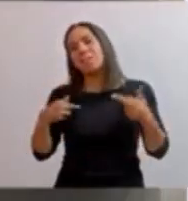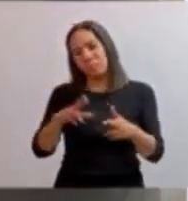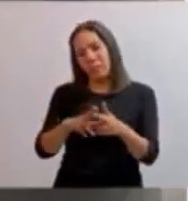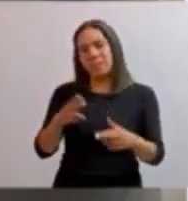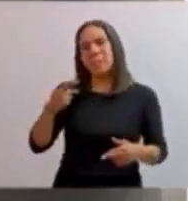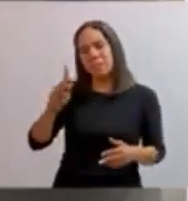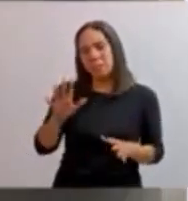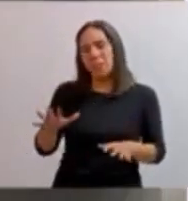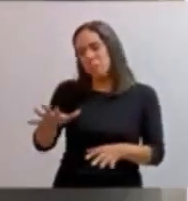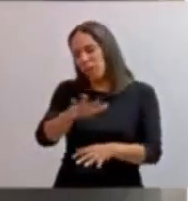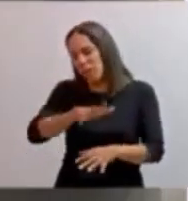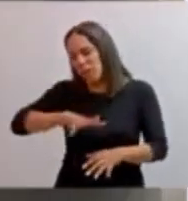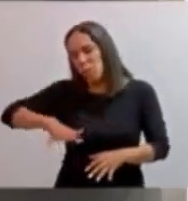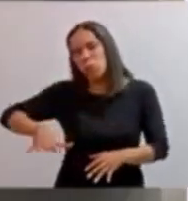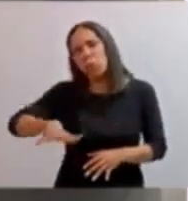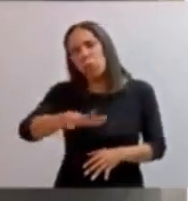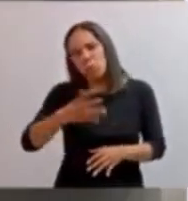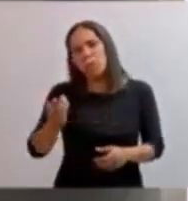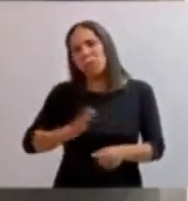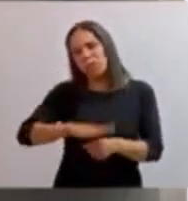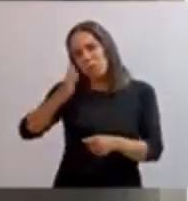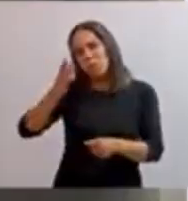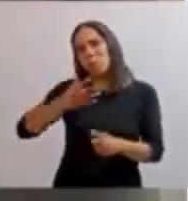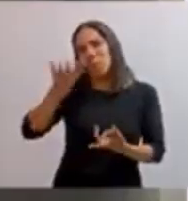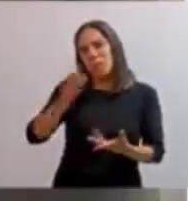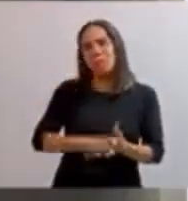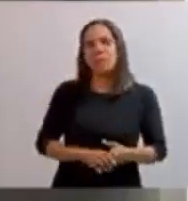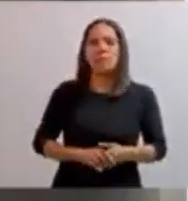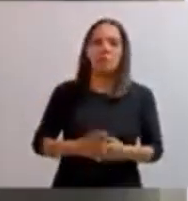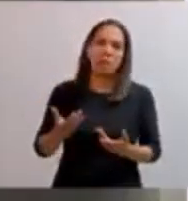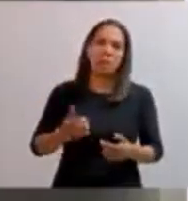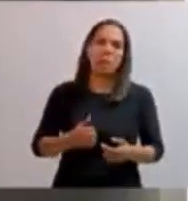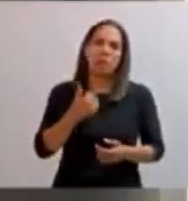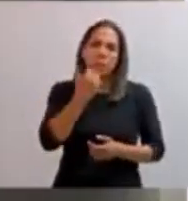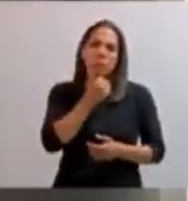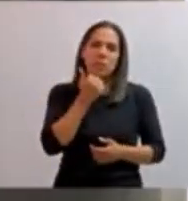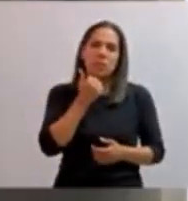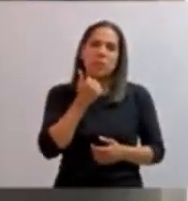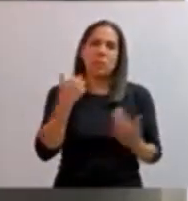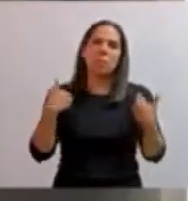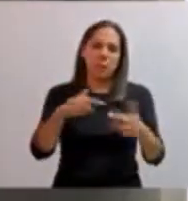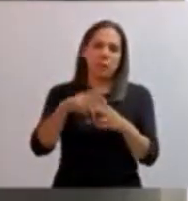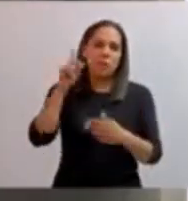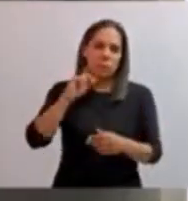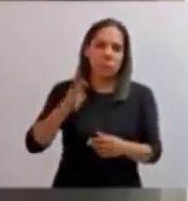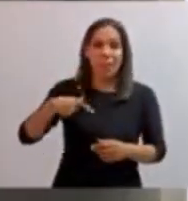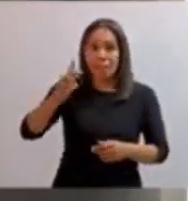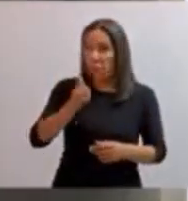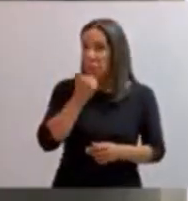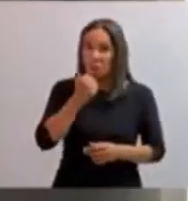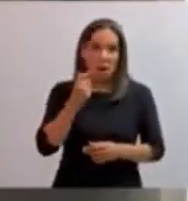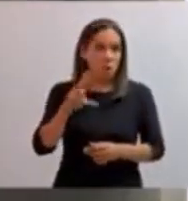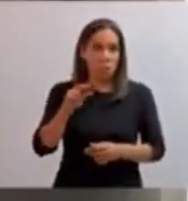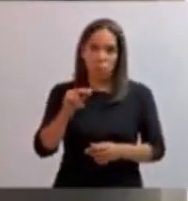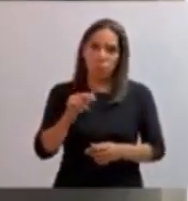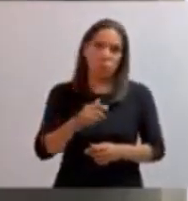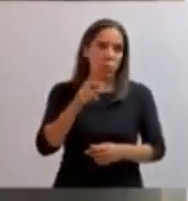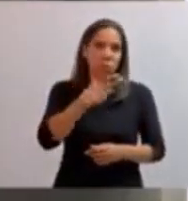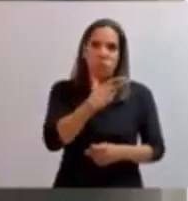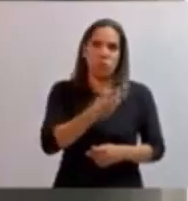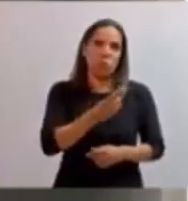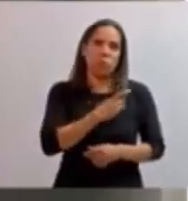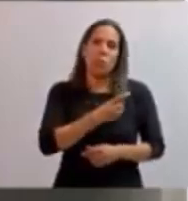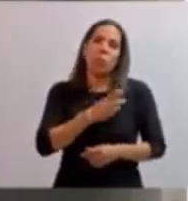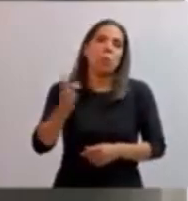hablamos de las y los estudiantes en las escuelas normales. Bien, pues en ese trayecto de práctica, desde el